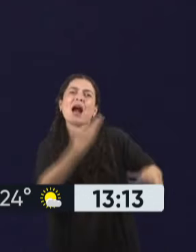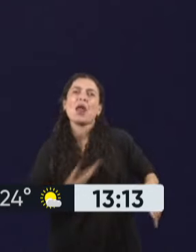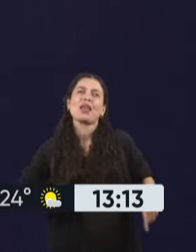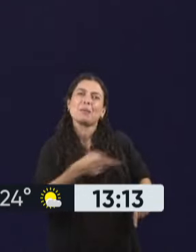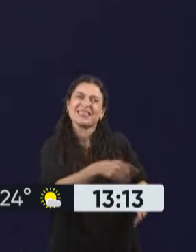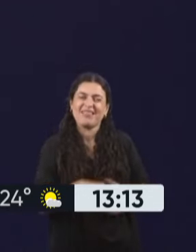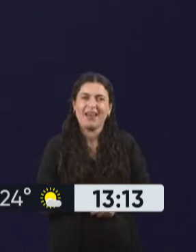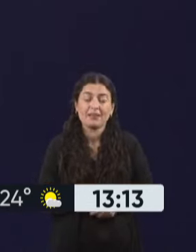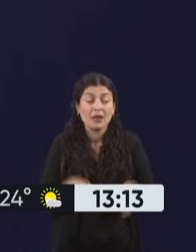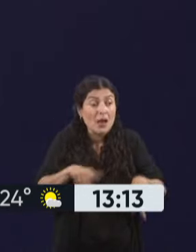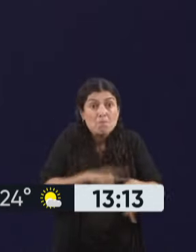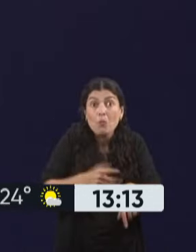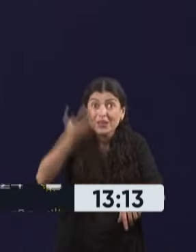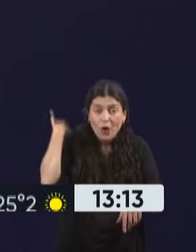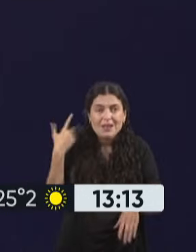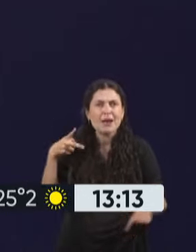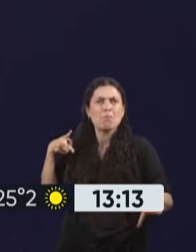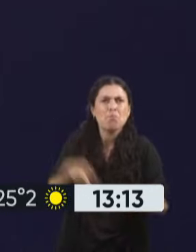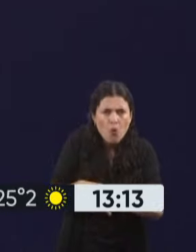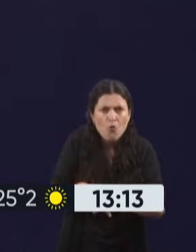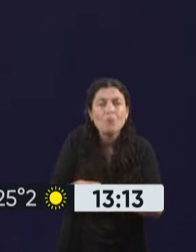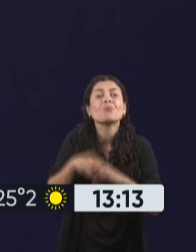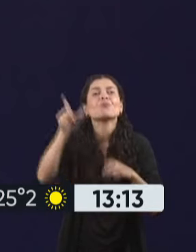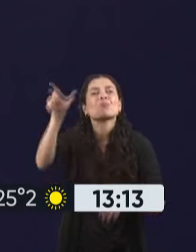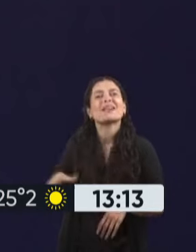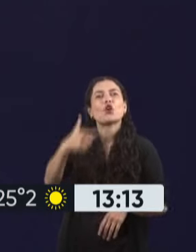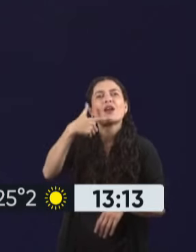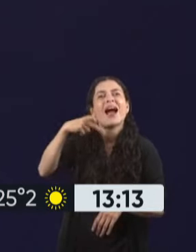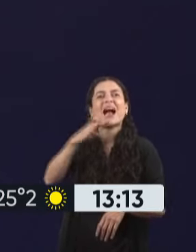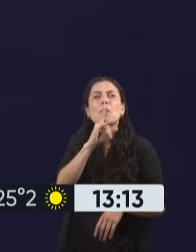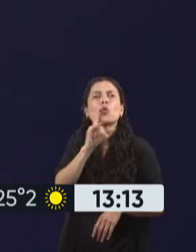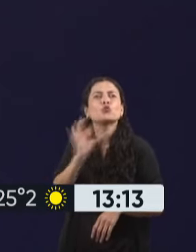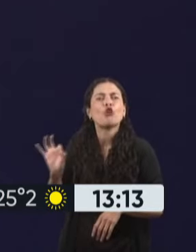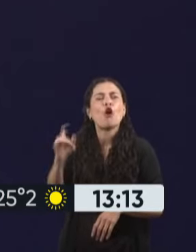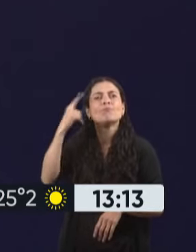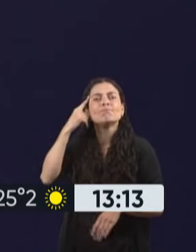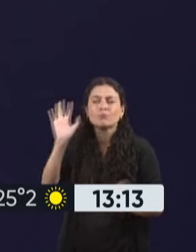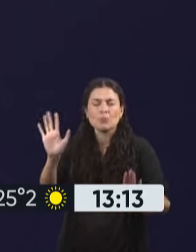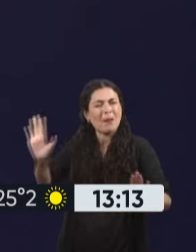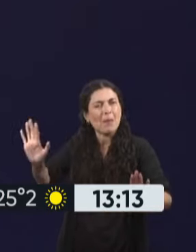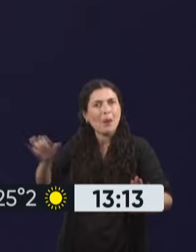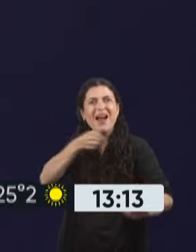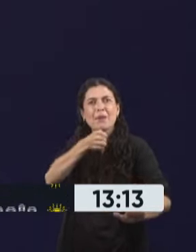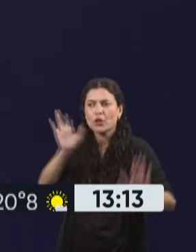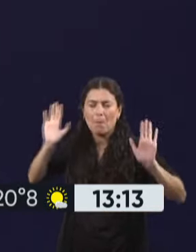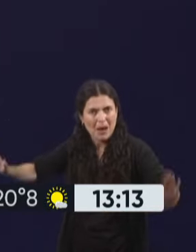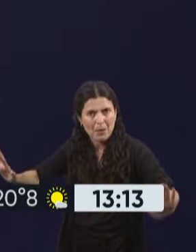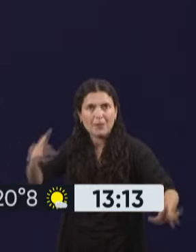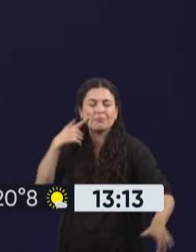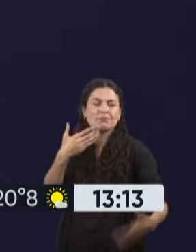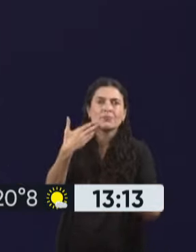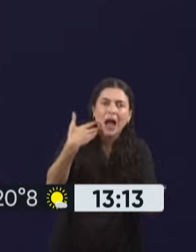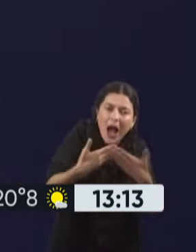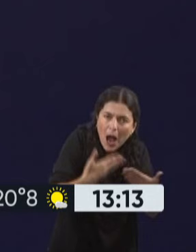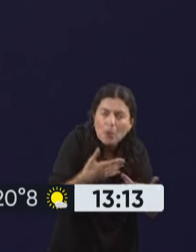Aquí hubo una interrupción porque Santiago Caputo consideró que podía darse alguna confusión entre